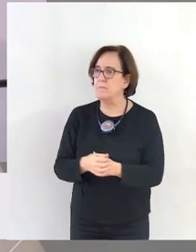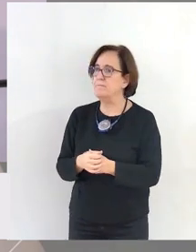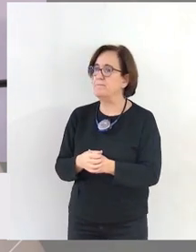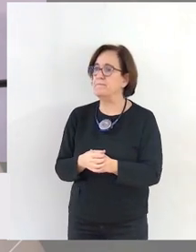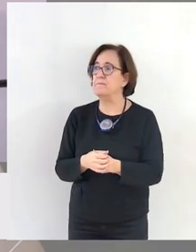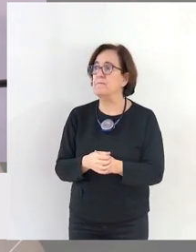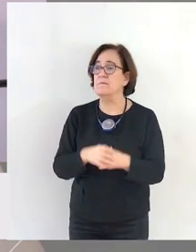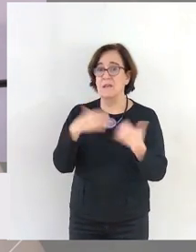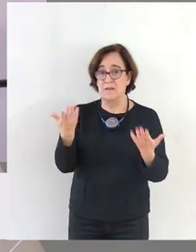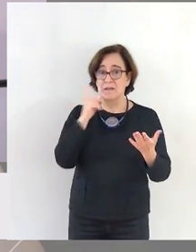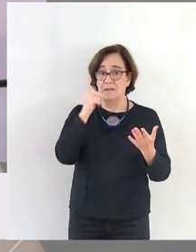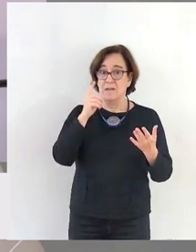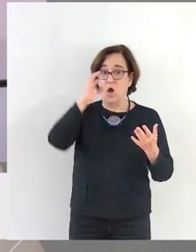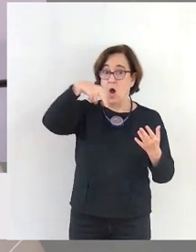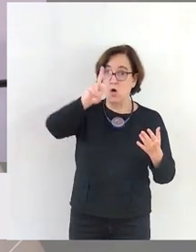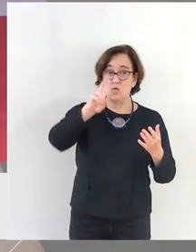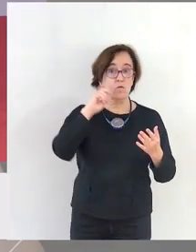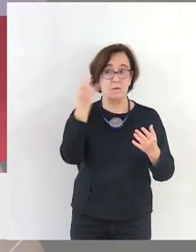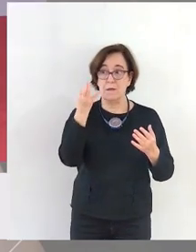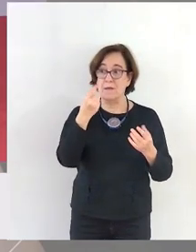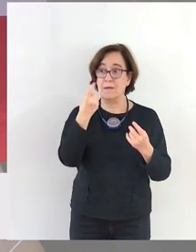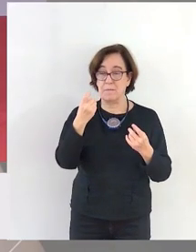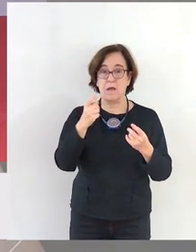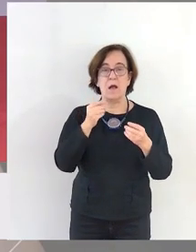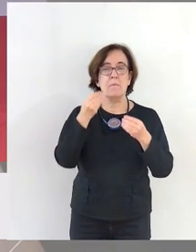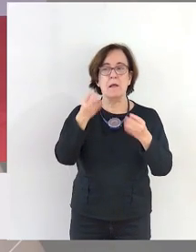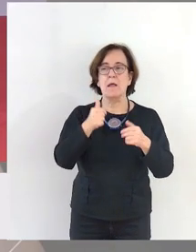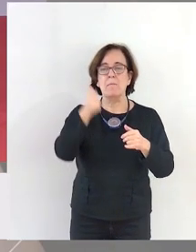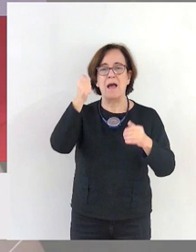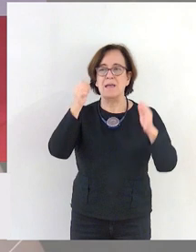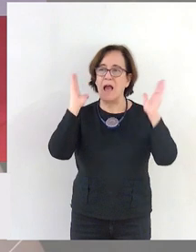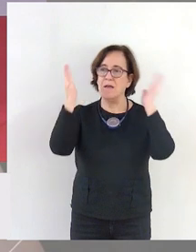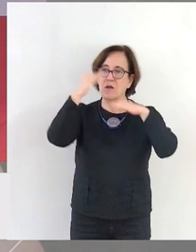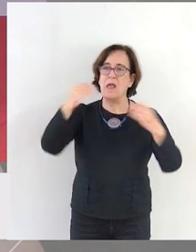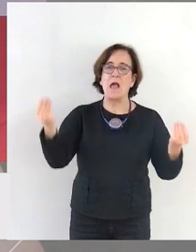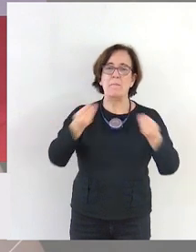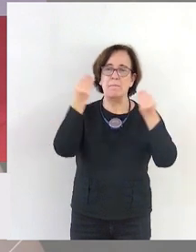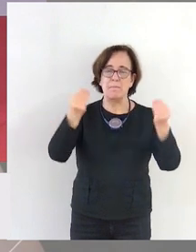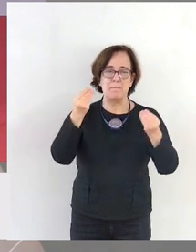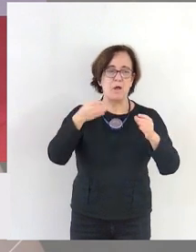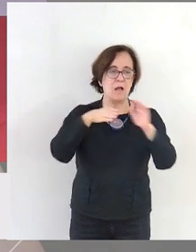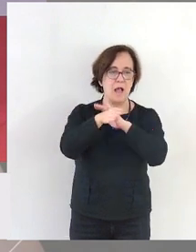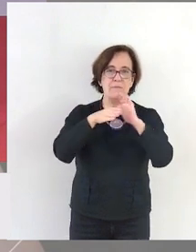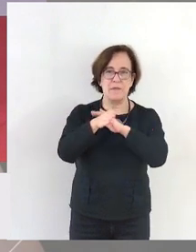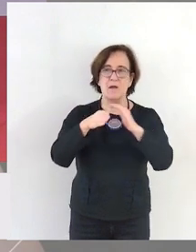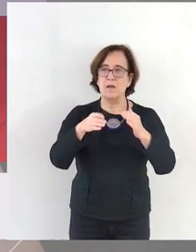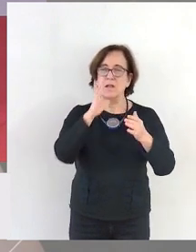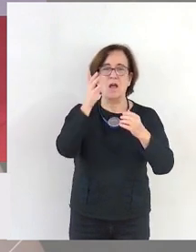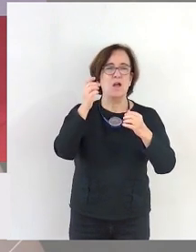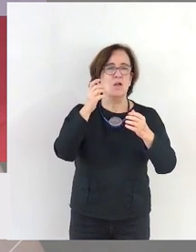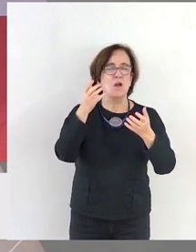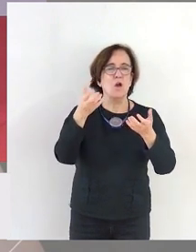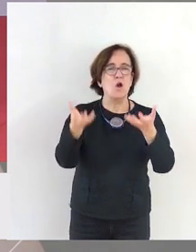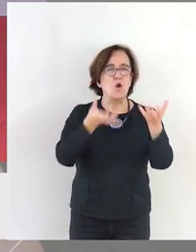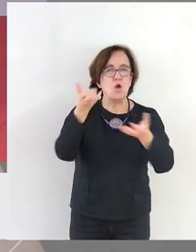ello según Naciones Unidas es necesario prestar una mayor atención a las mejoras para el acceso a combustibles de cocina